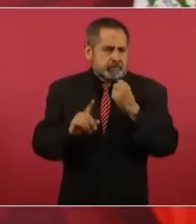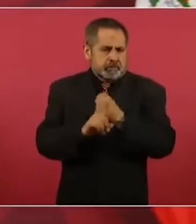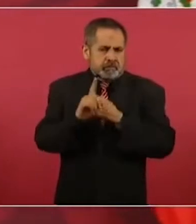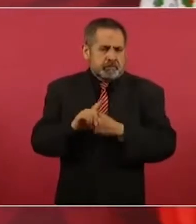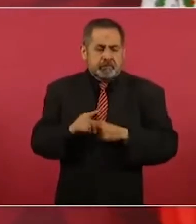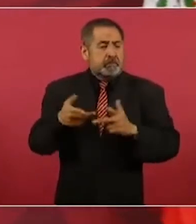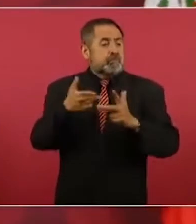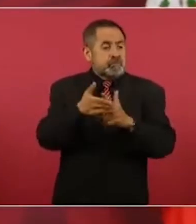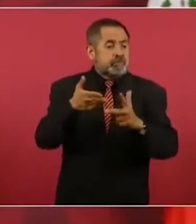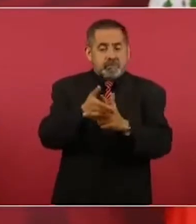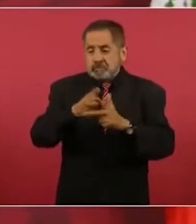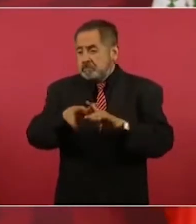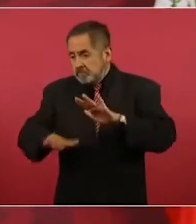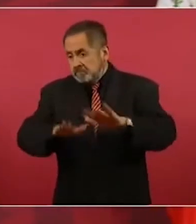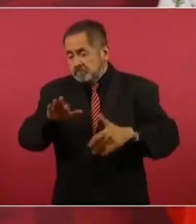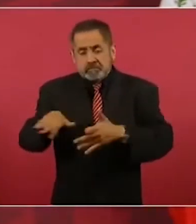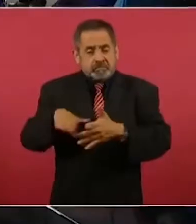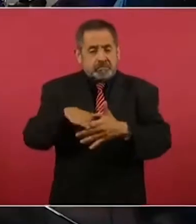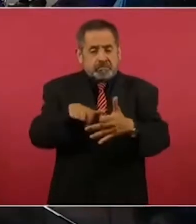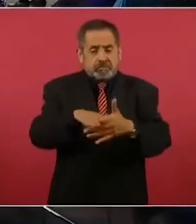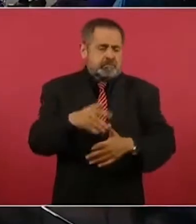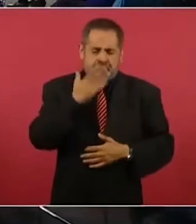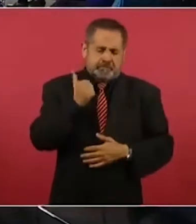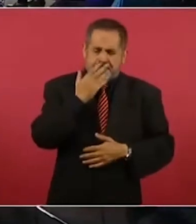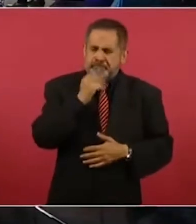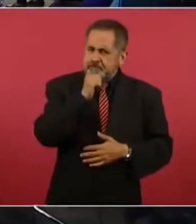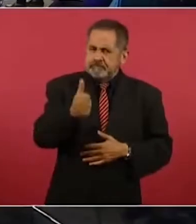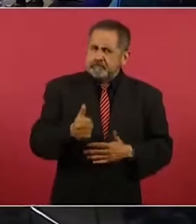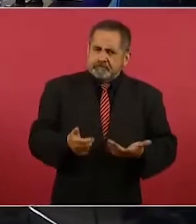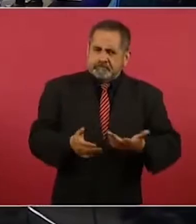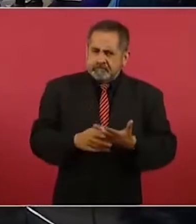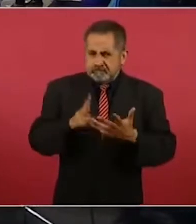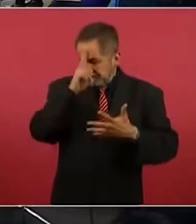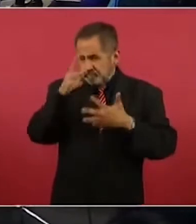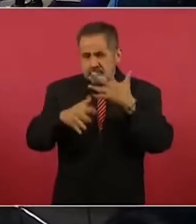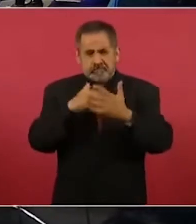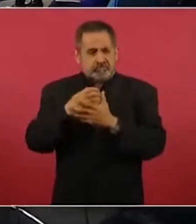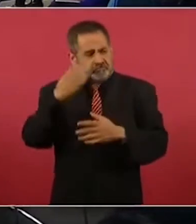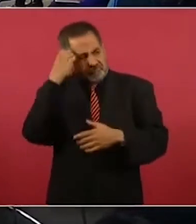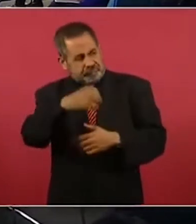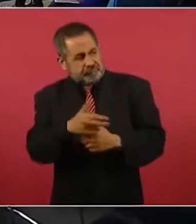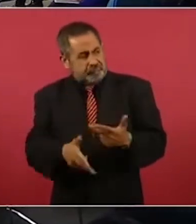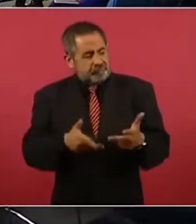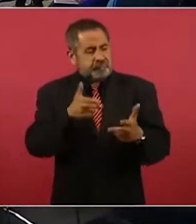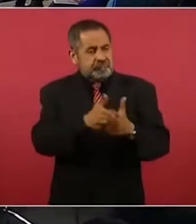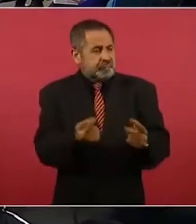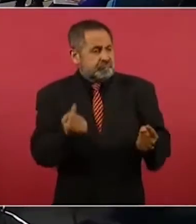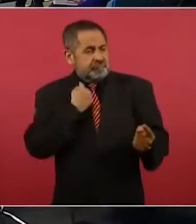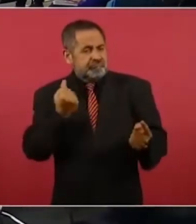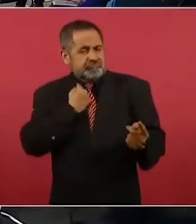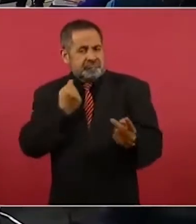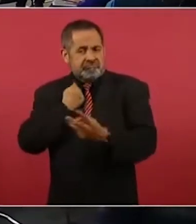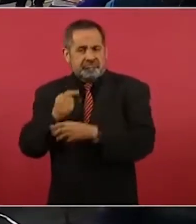Durante la conferencia matutina llevada a cabo en el Palacio Nacional, el mandatario Andrés Manuel López Obrador dejó en claro que solamente en 6 estados se concentra el 5%